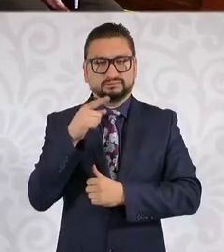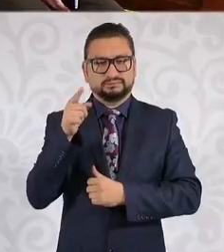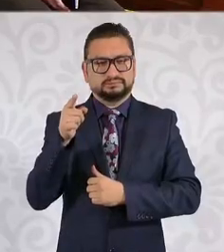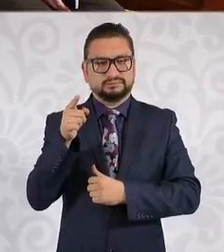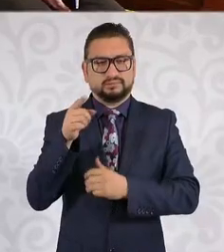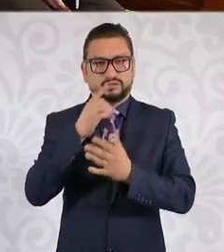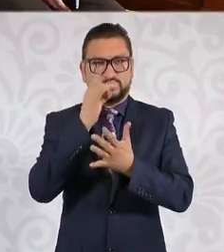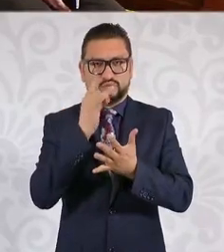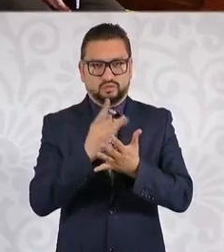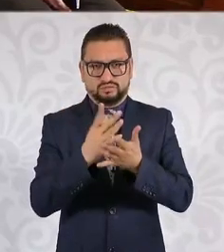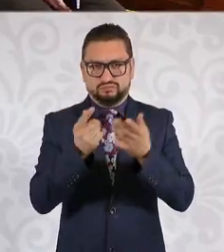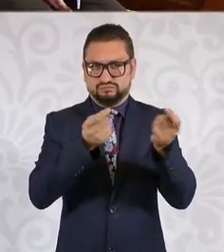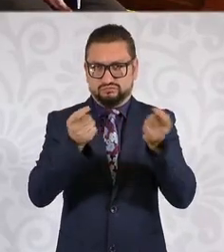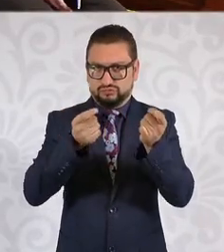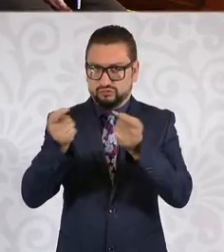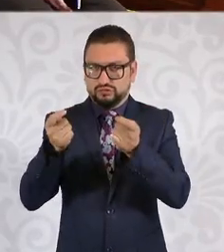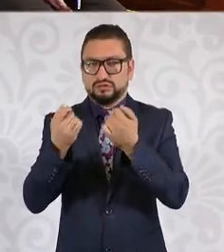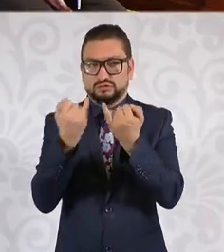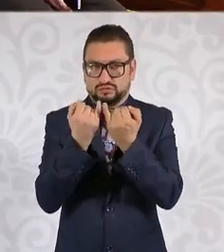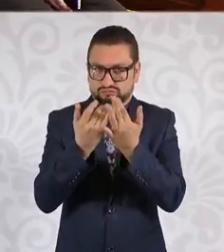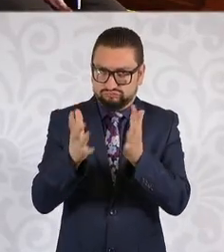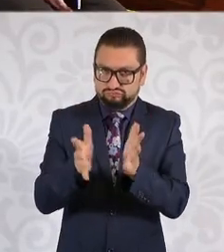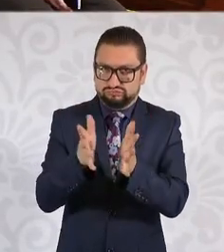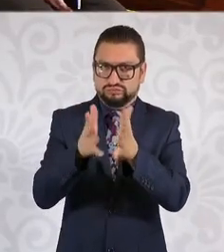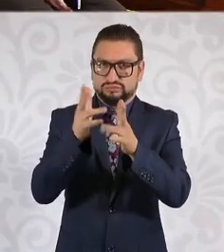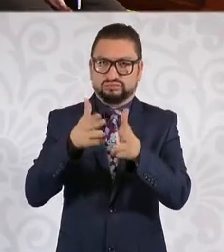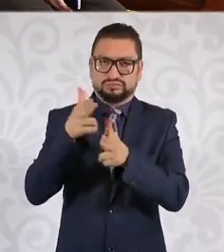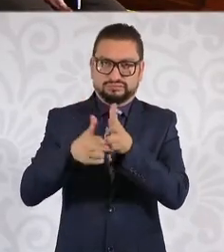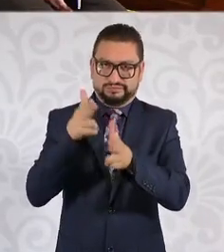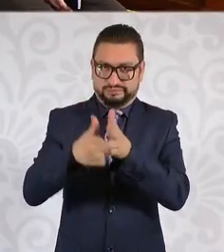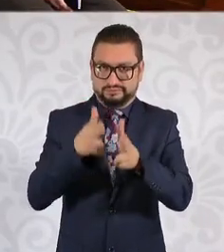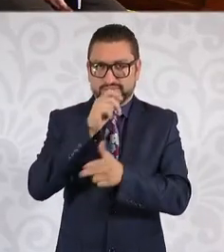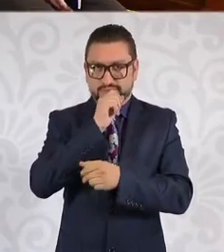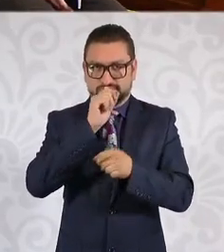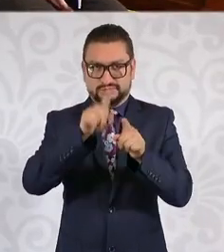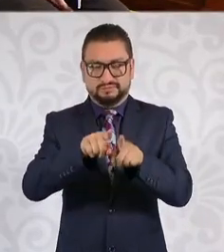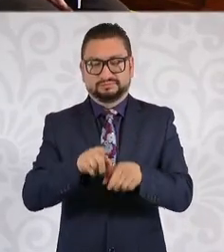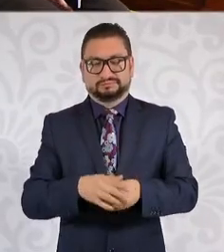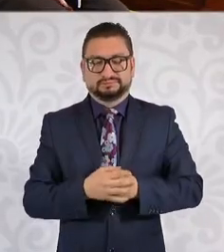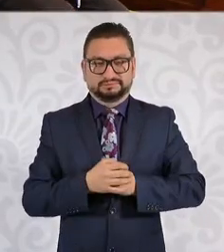no solo la regulación, sino el impulso de los trenes